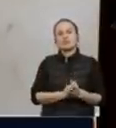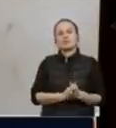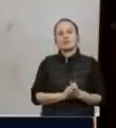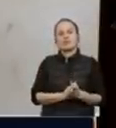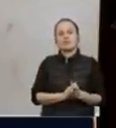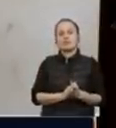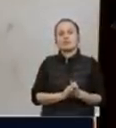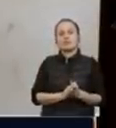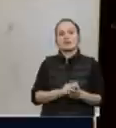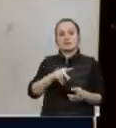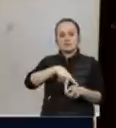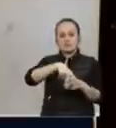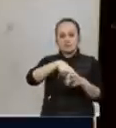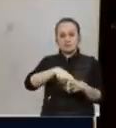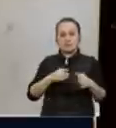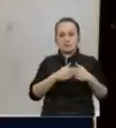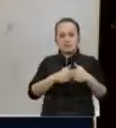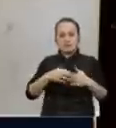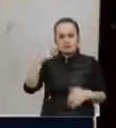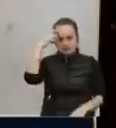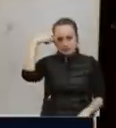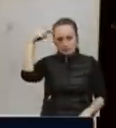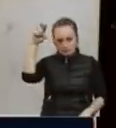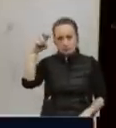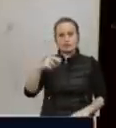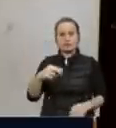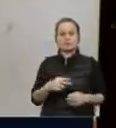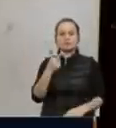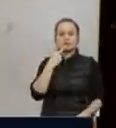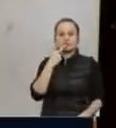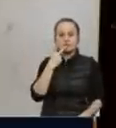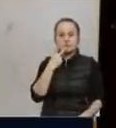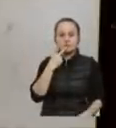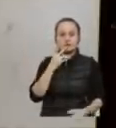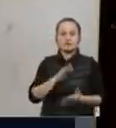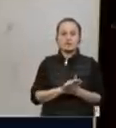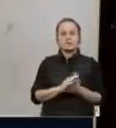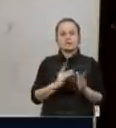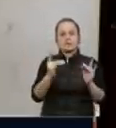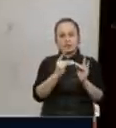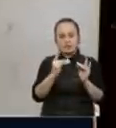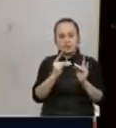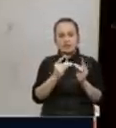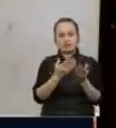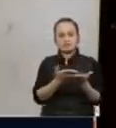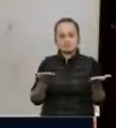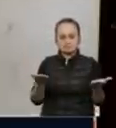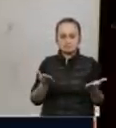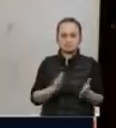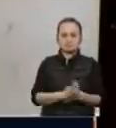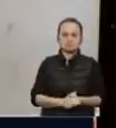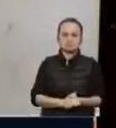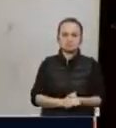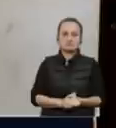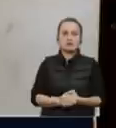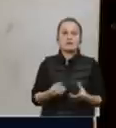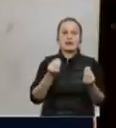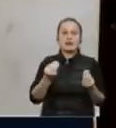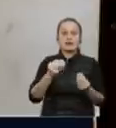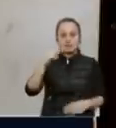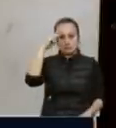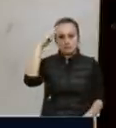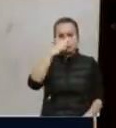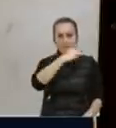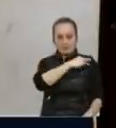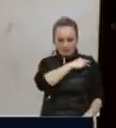marina regulares, infantes de marina profesionales, comedores, ranchos de tropa, cámaras de tripulación para la Armada. Para